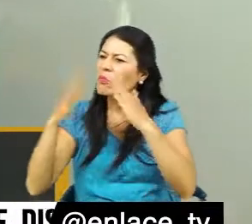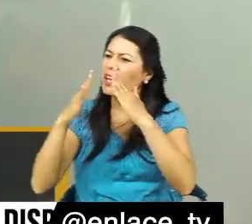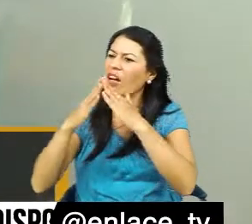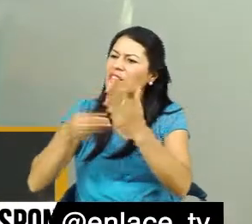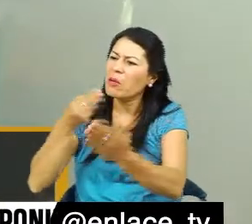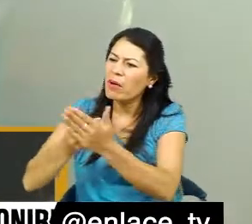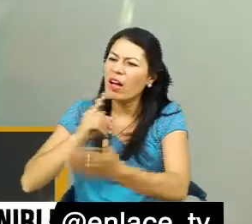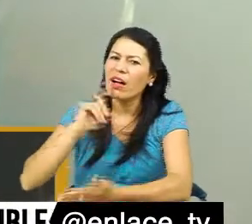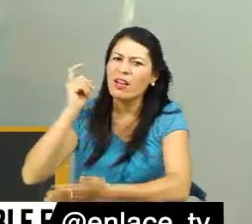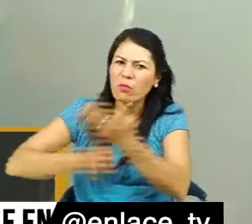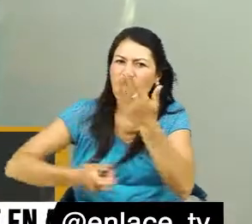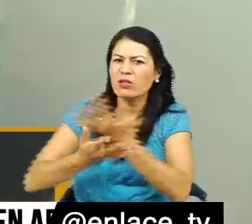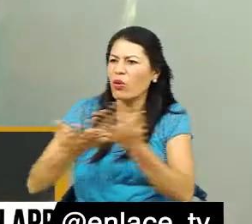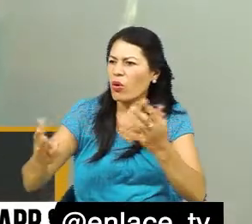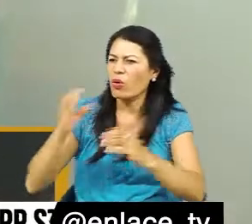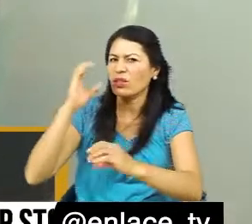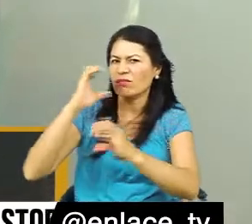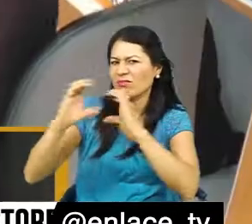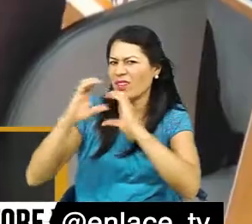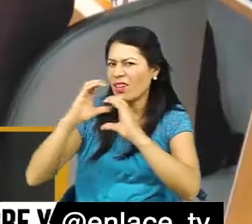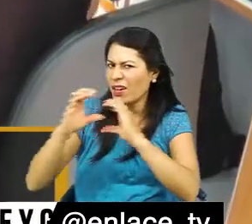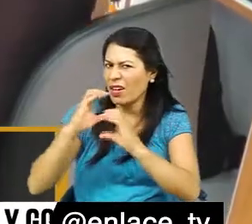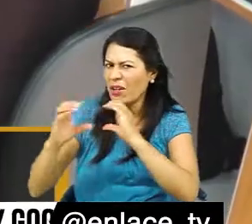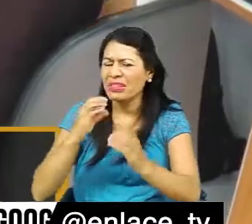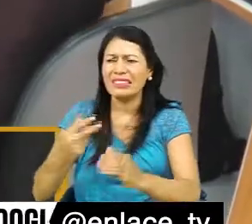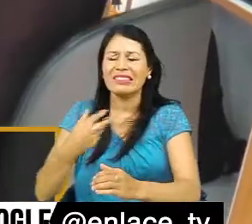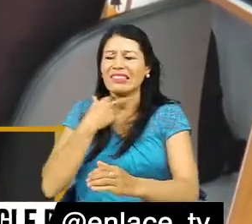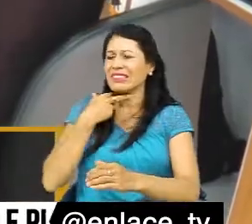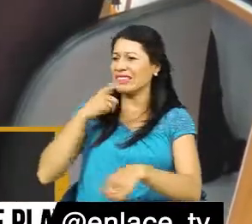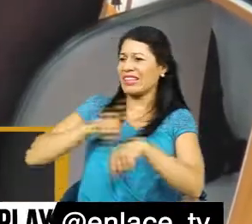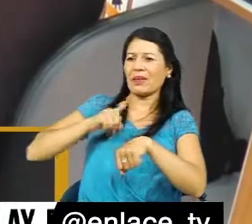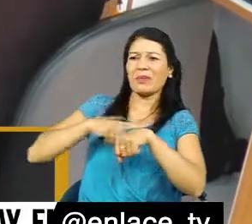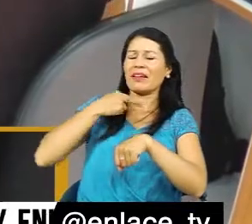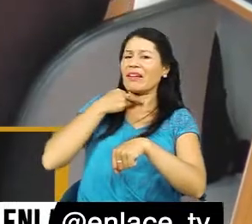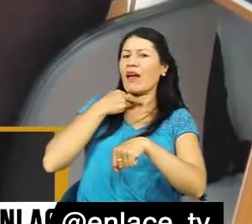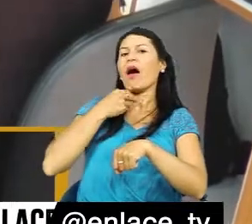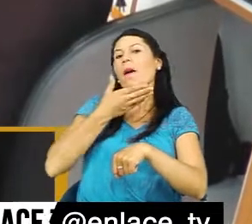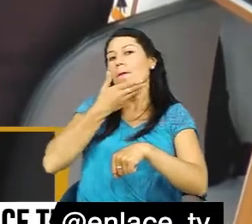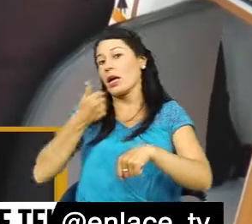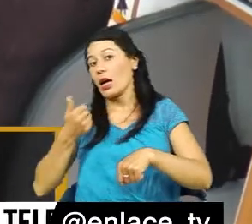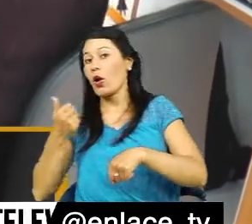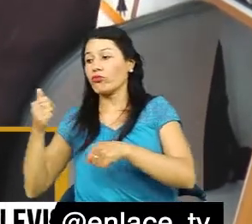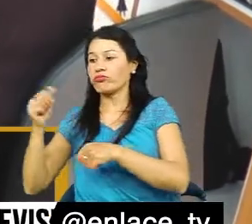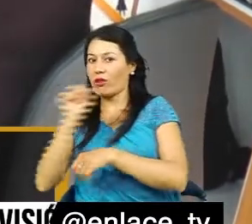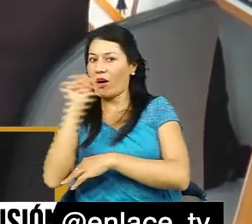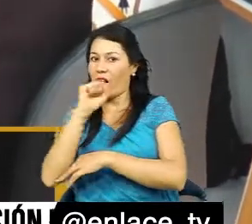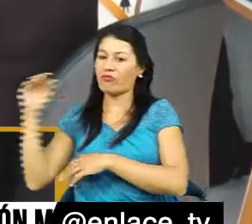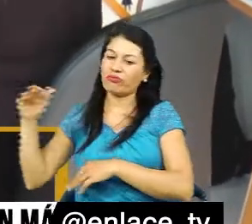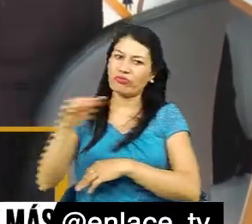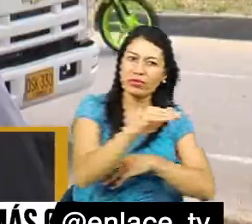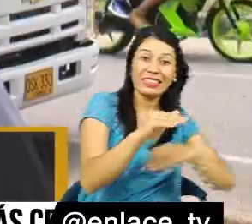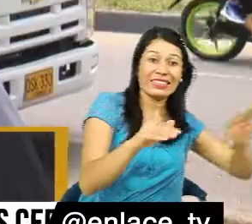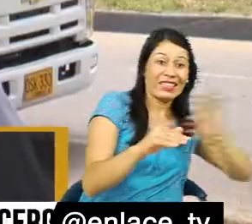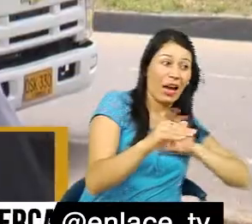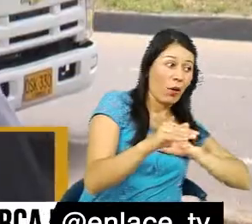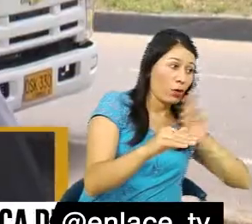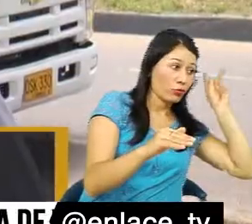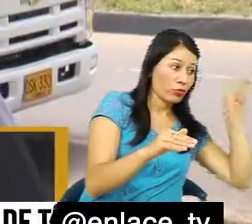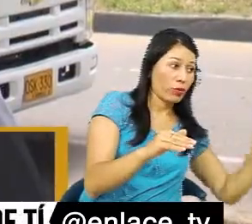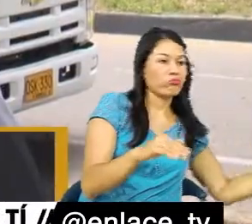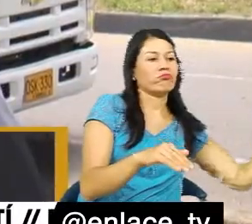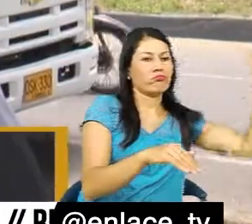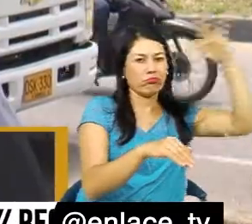industria y comercio, pues tengan ese espacio los días sábados para que vengan acá y averigüen. De igual forma estamos dispuestos para lo que es la suscripción